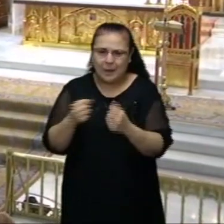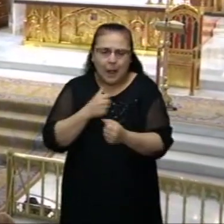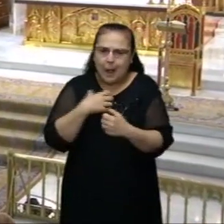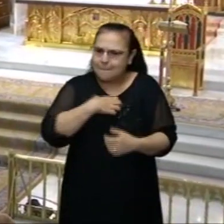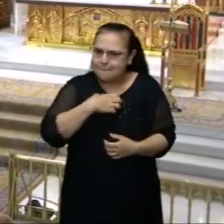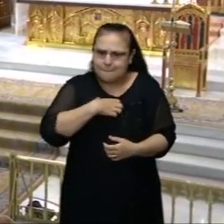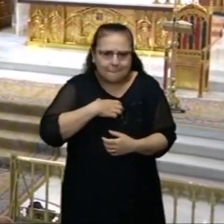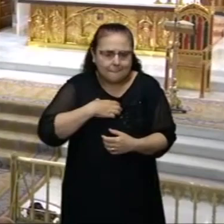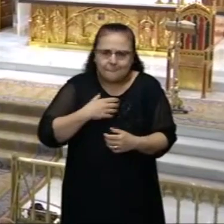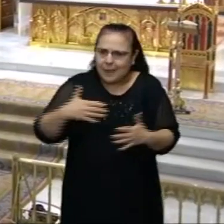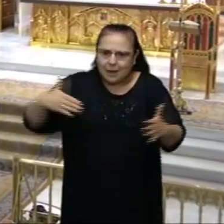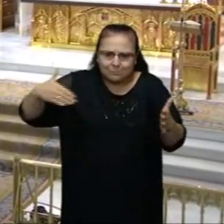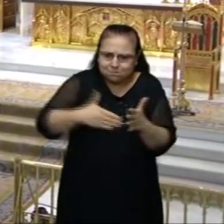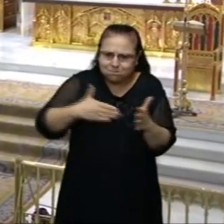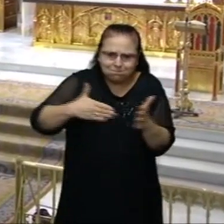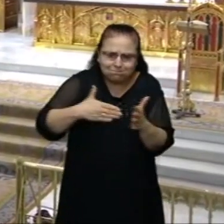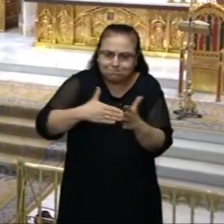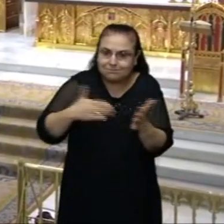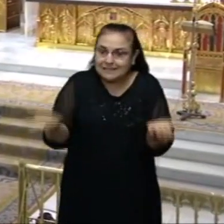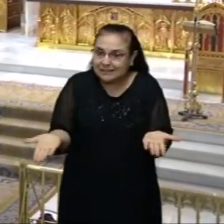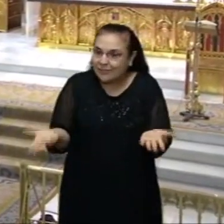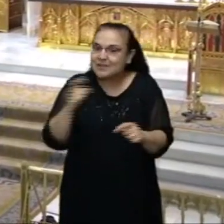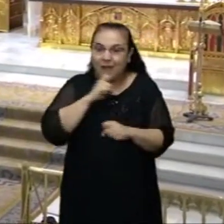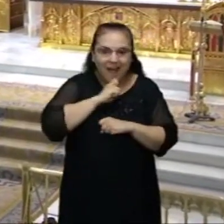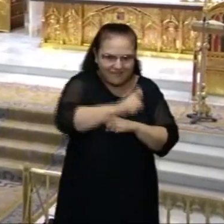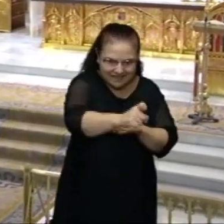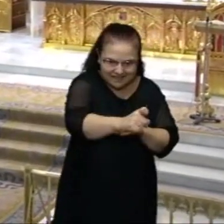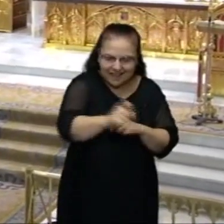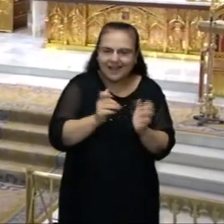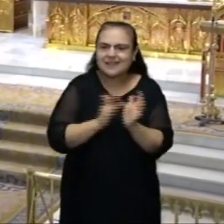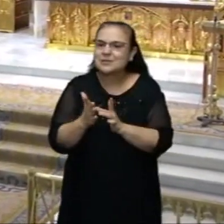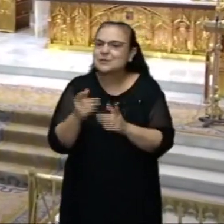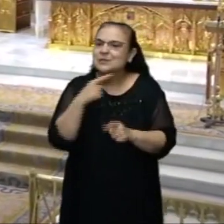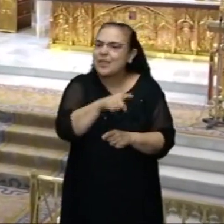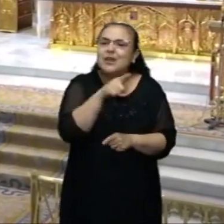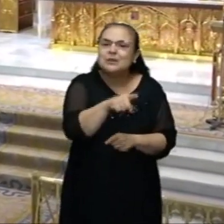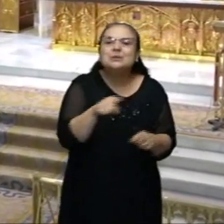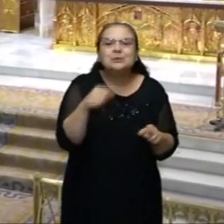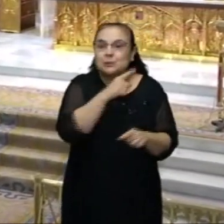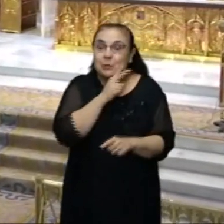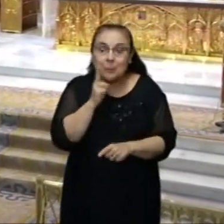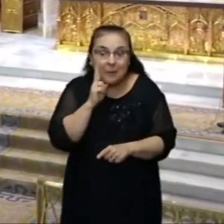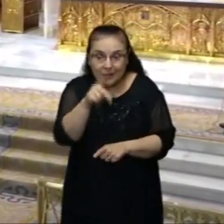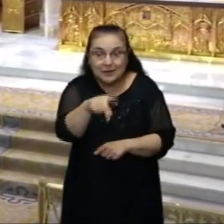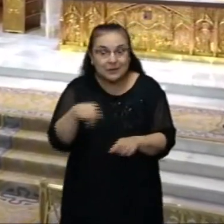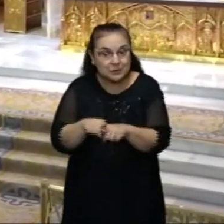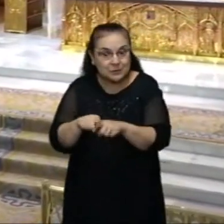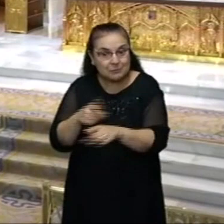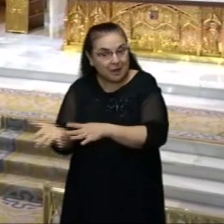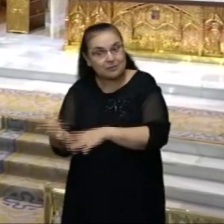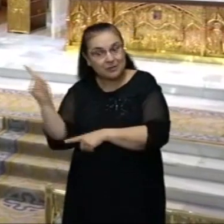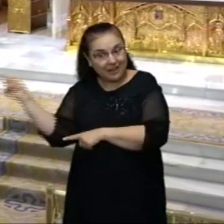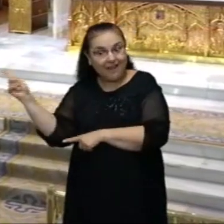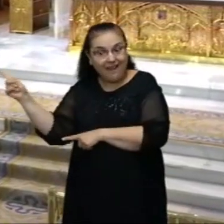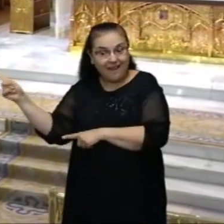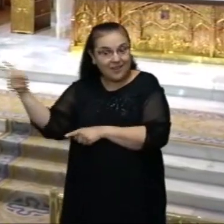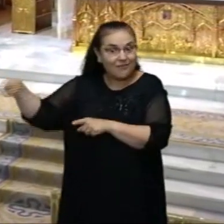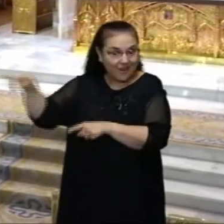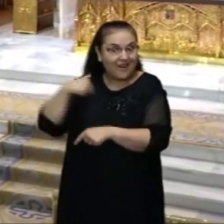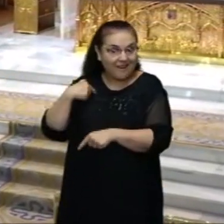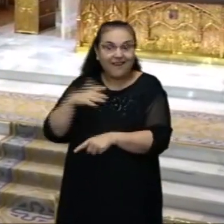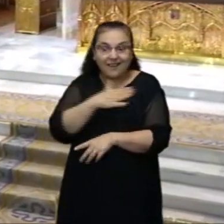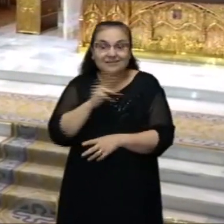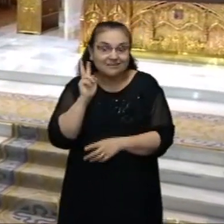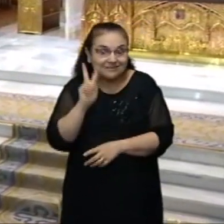él. Entonces le avisaron: tu madre y tus hermanos están fuera y quieren